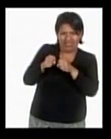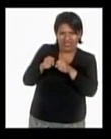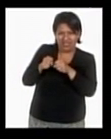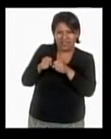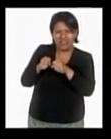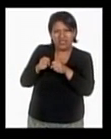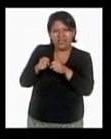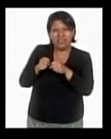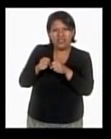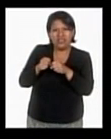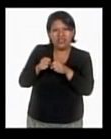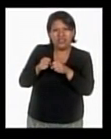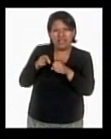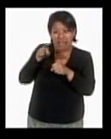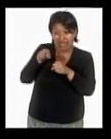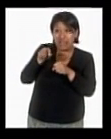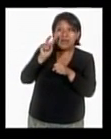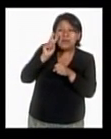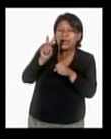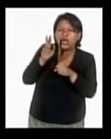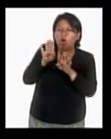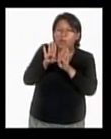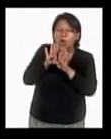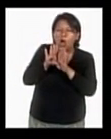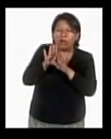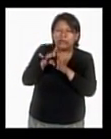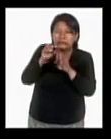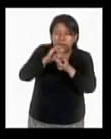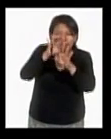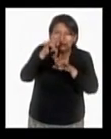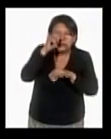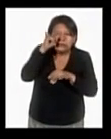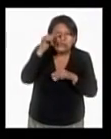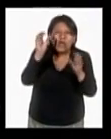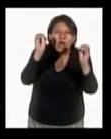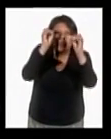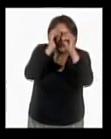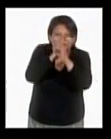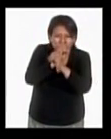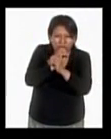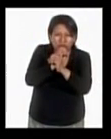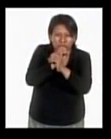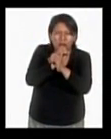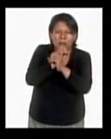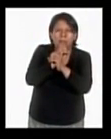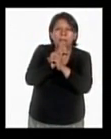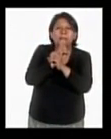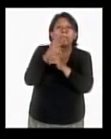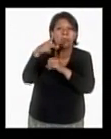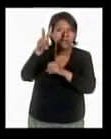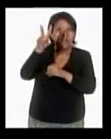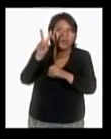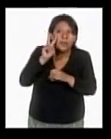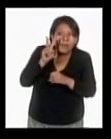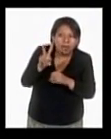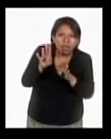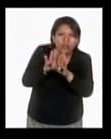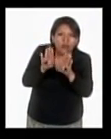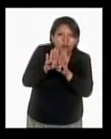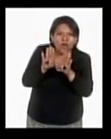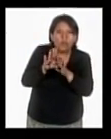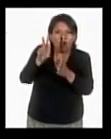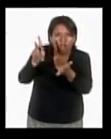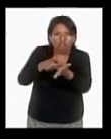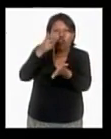banqueta. Ahí no se percibe la toma, qué es lo que está pasando, pues está bastante oscura, pero sí se advierte cómo en